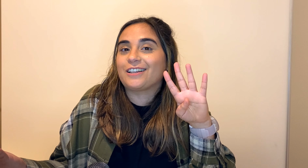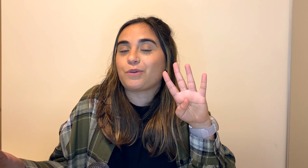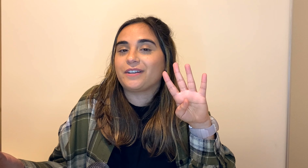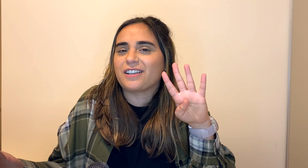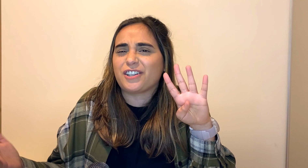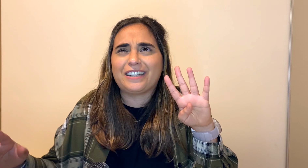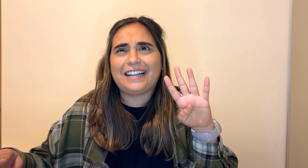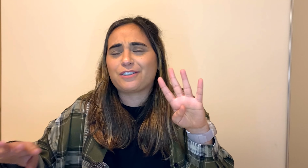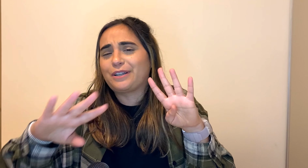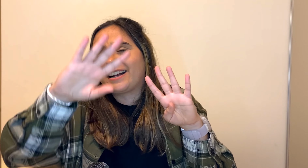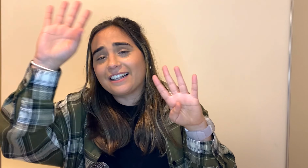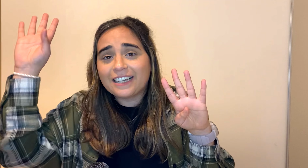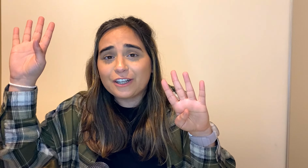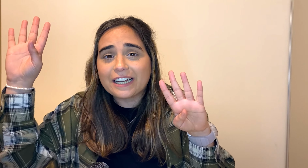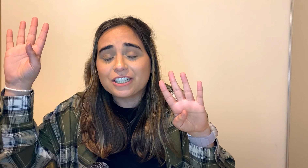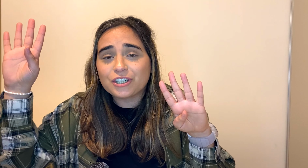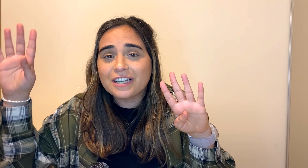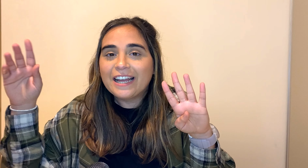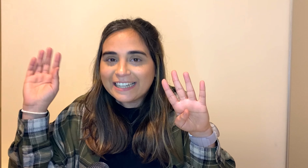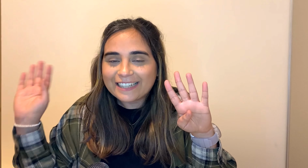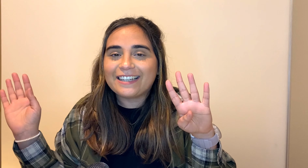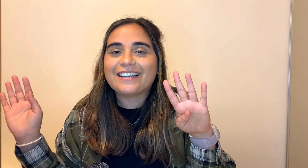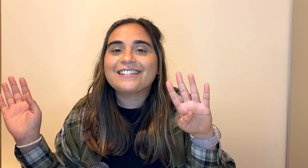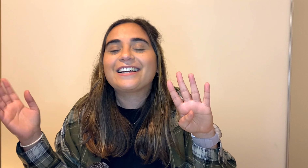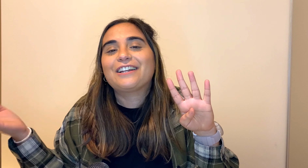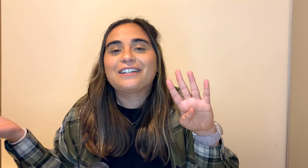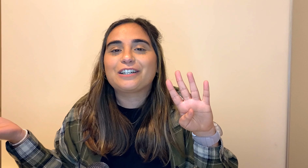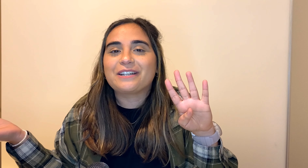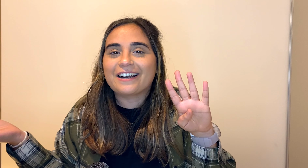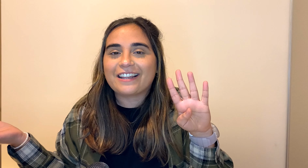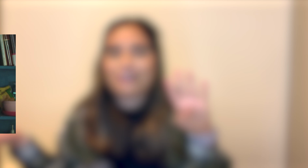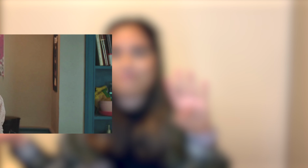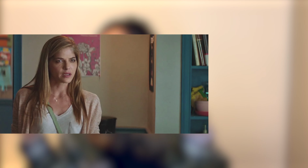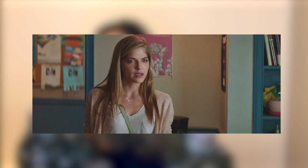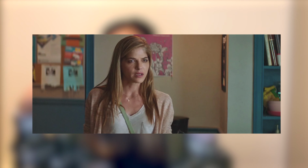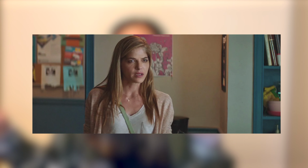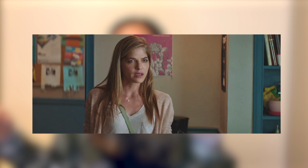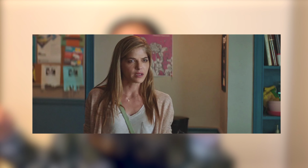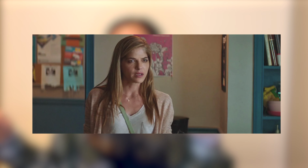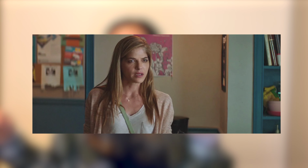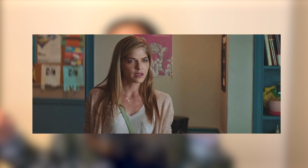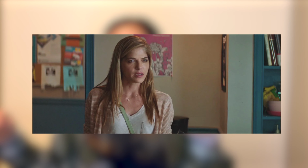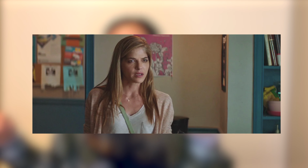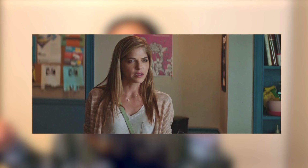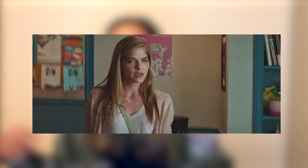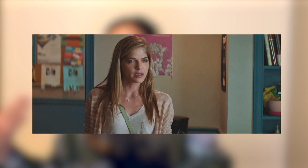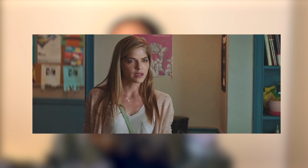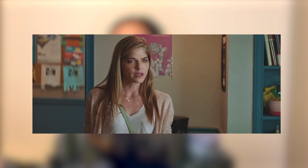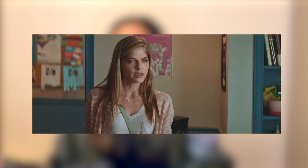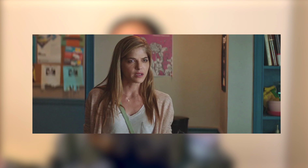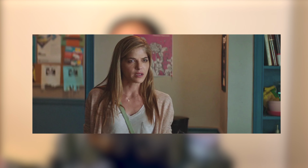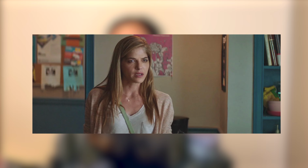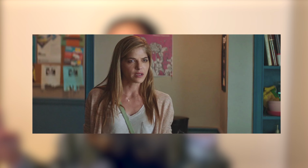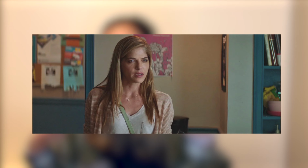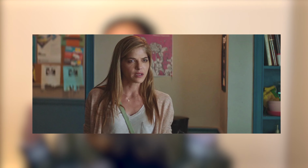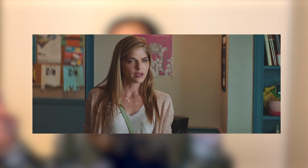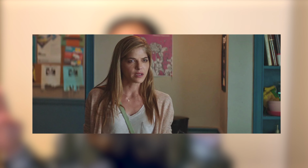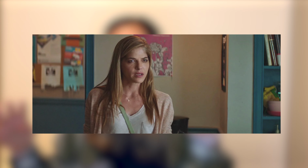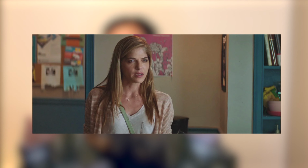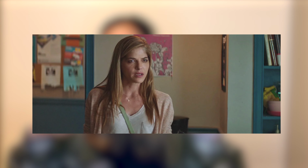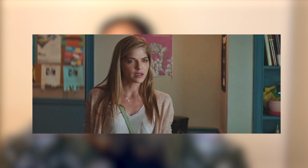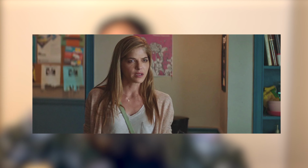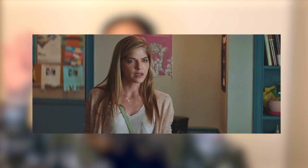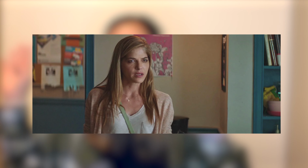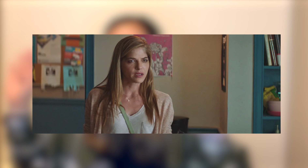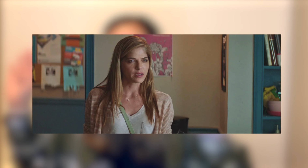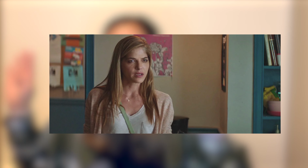con Hardin en su habitación y le hace un escándalo de aquellos, y hasta le dice que le va a dejar de dar plata si sigue saliendo con él y ella se